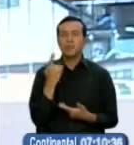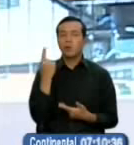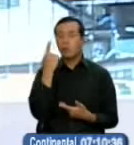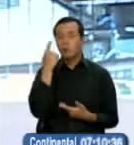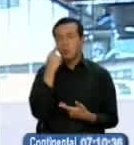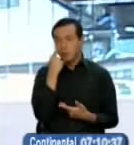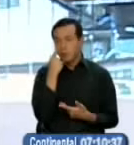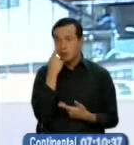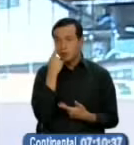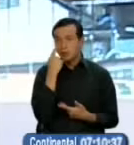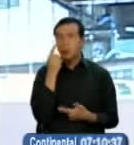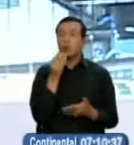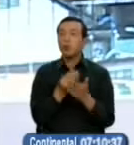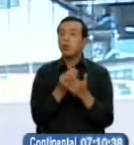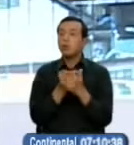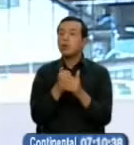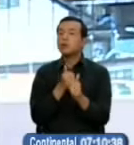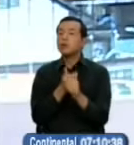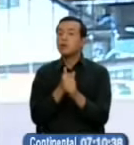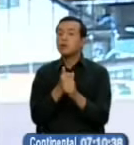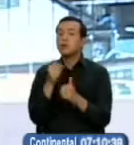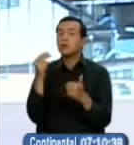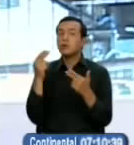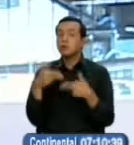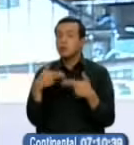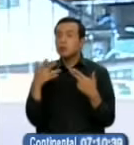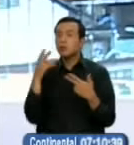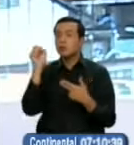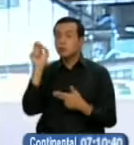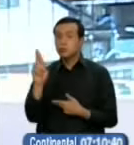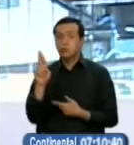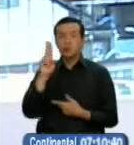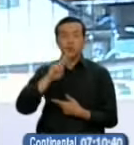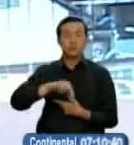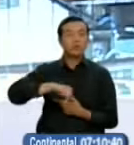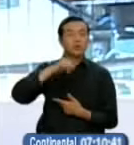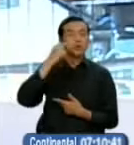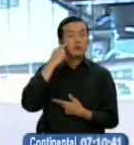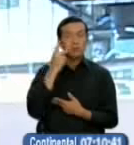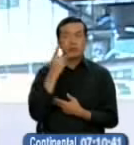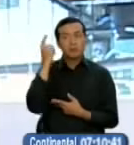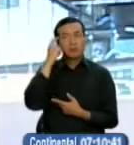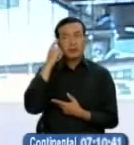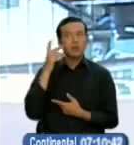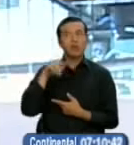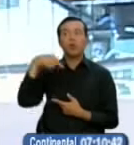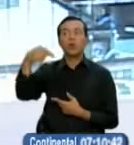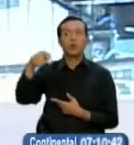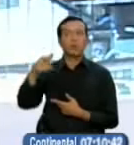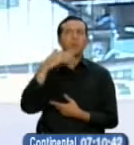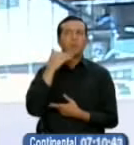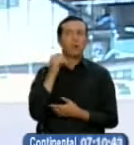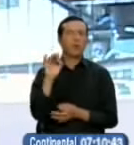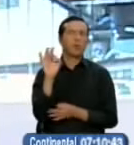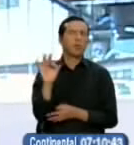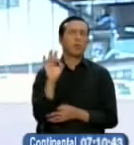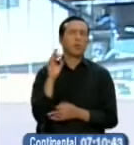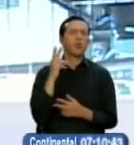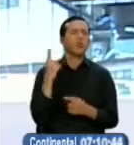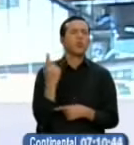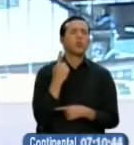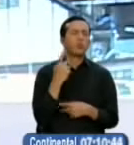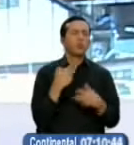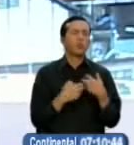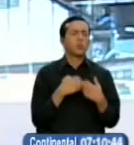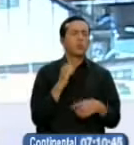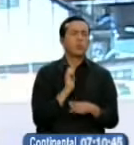cuando van a comprar en las fronteras los ecuatorianos, tanto en la del sur como la del norte, y se cree que en el otro lado está mejor y que solo es cuestión